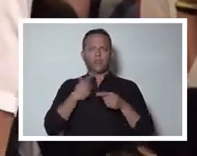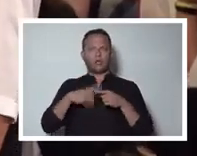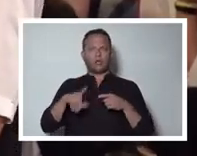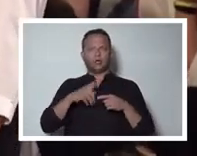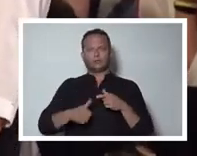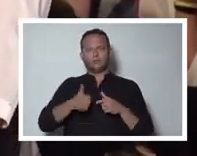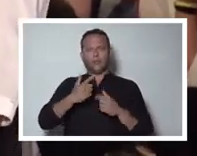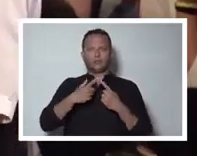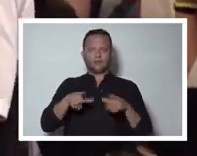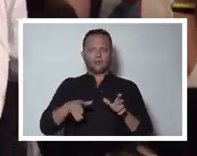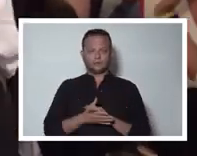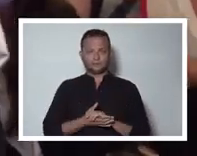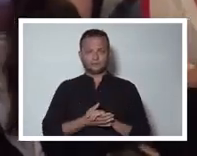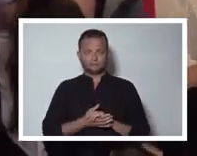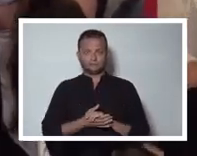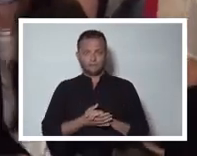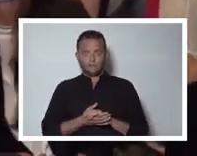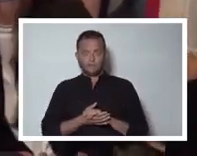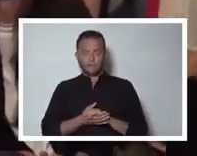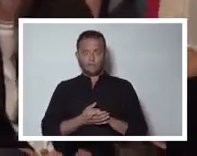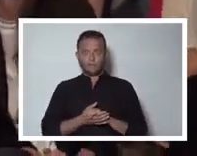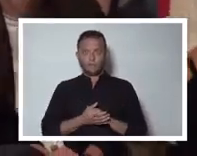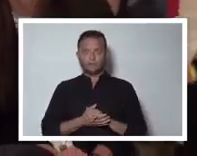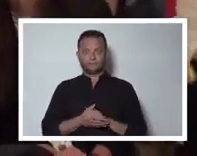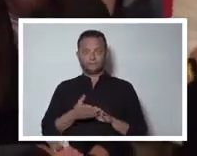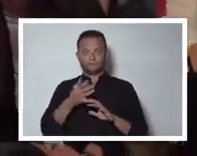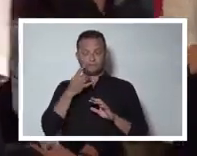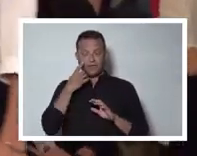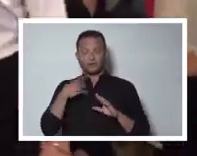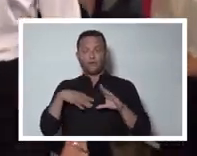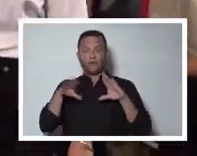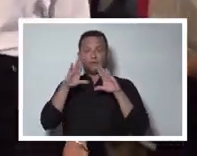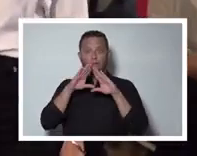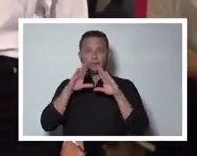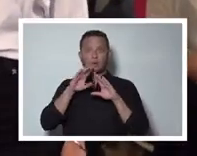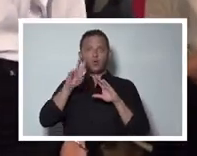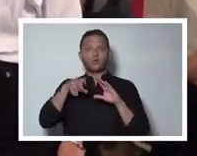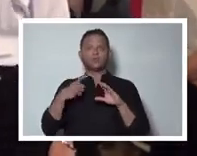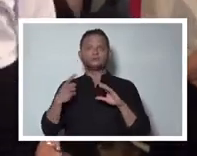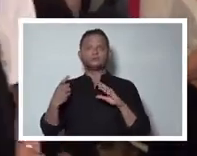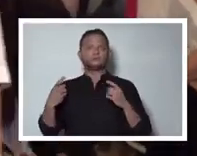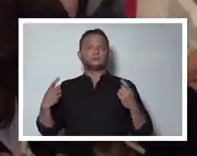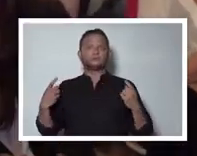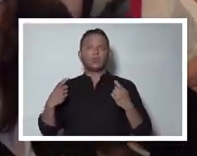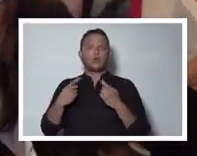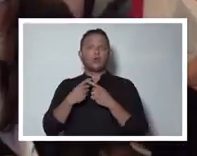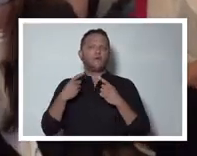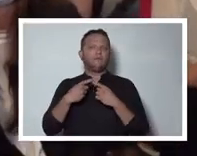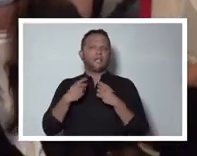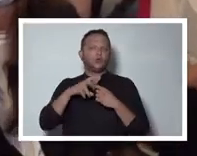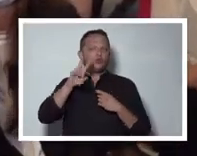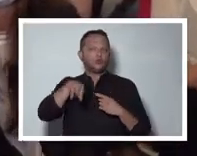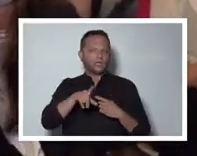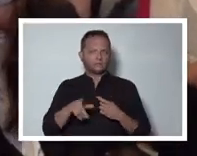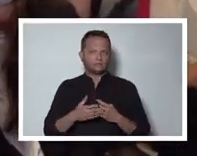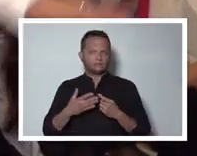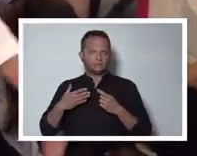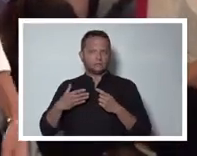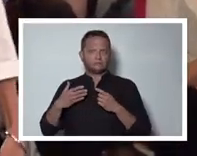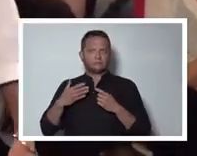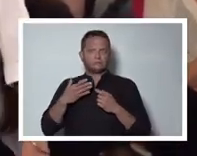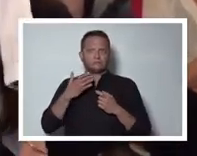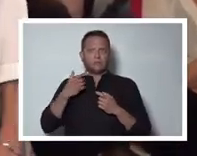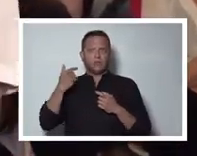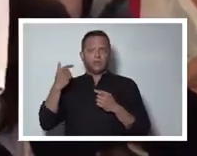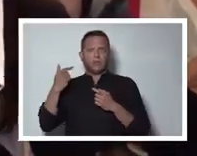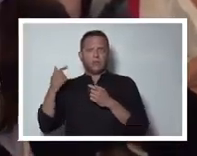manera diferente y fijaos el feminismo no es un conflicto entre generaciones entre Unas